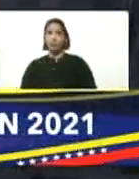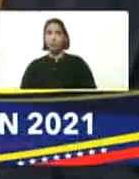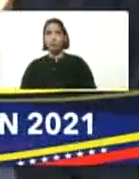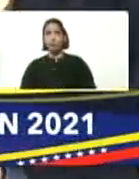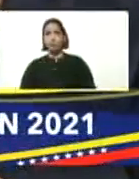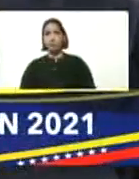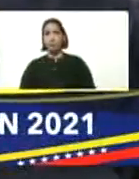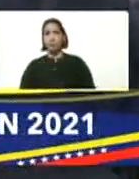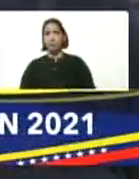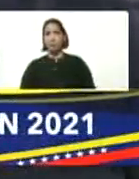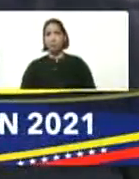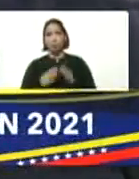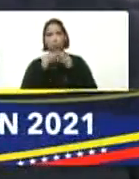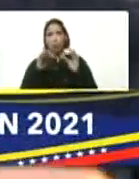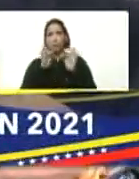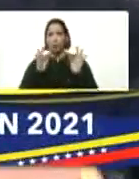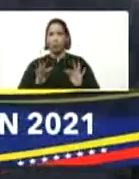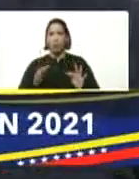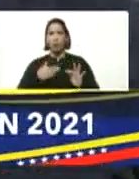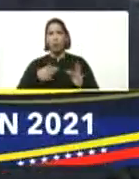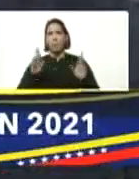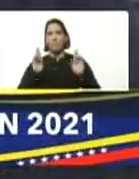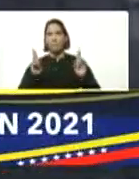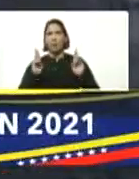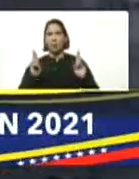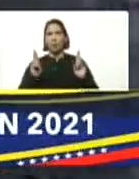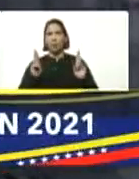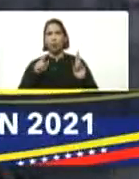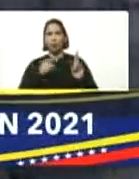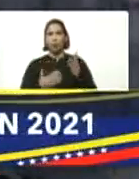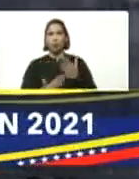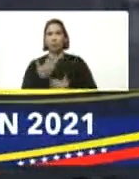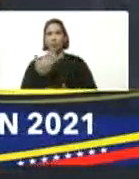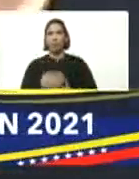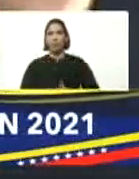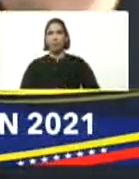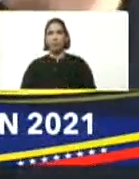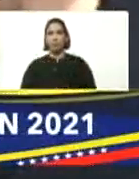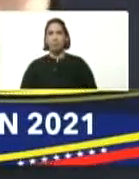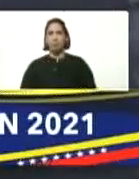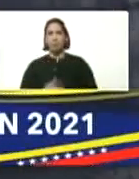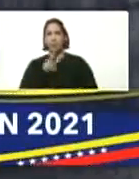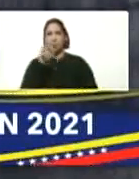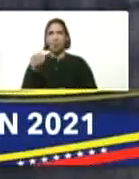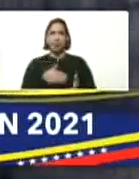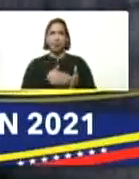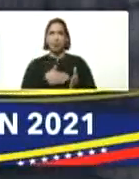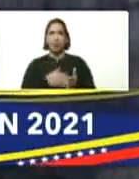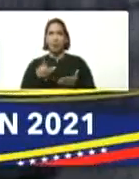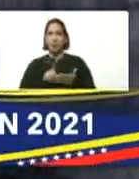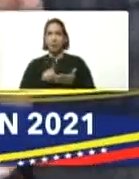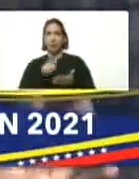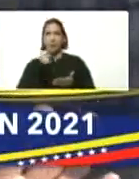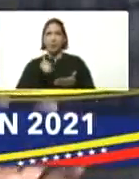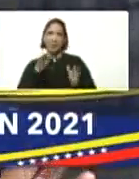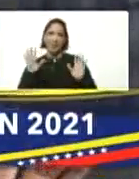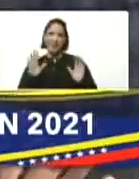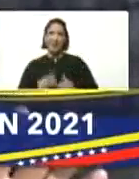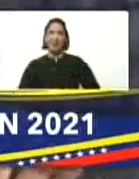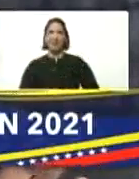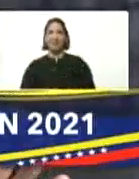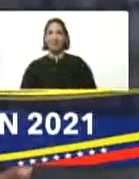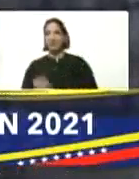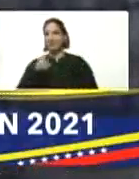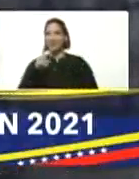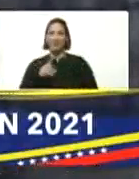Raúl, de todas maneras yo aspiro que tú me imprimas los 30.000 libros que me dijiste y no me los pongas